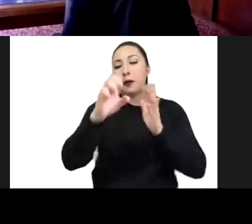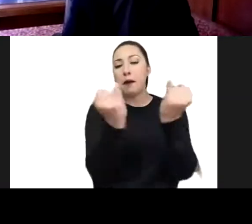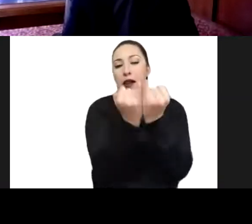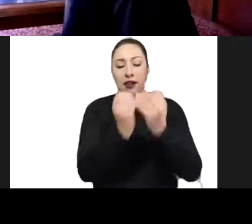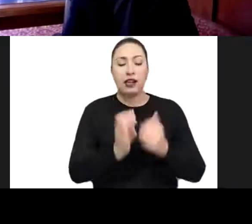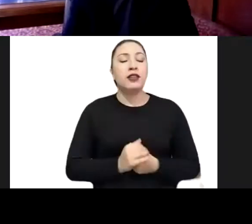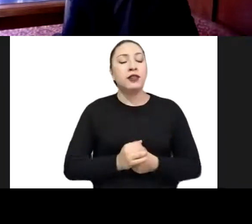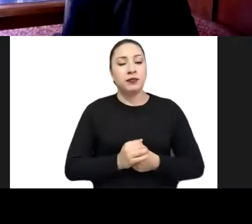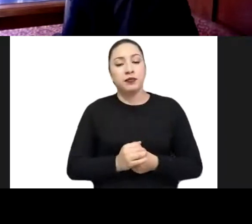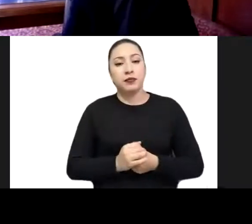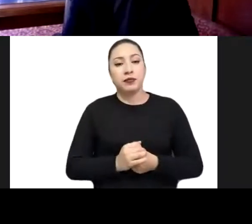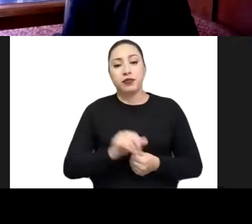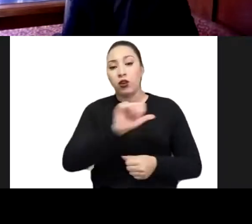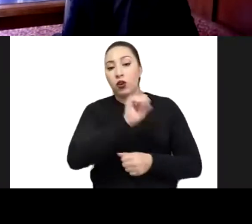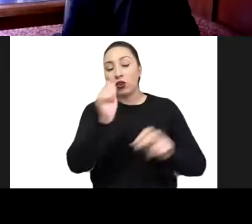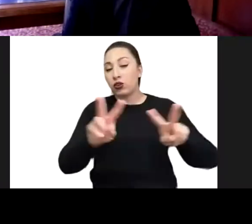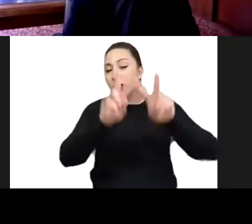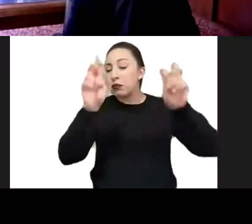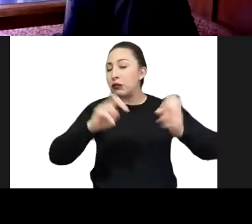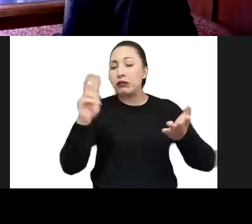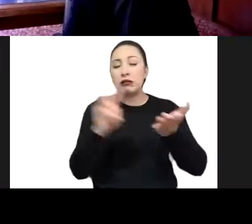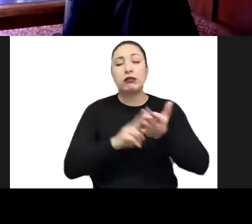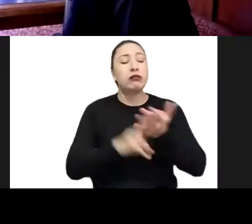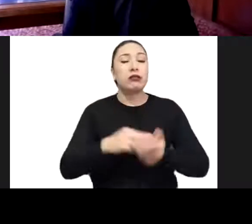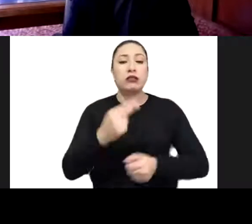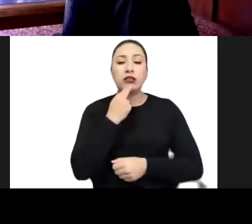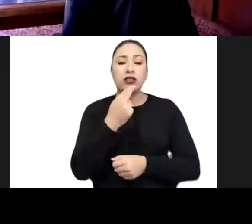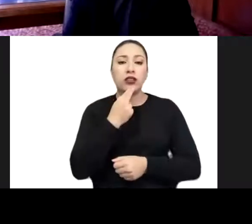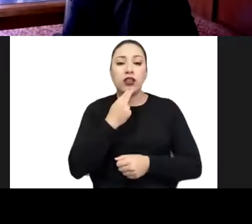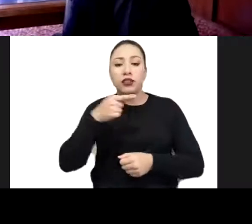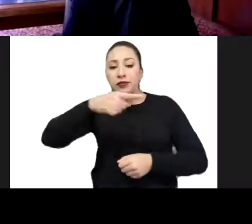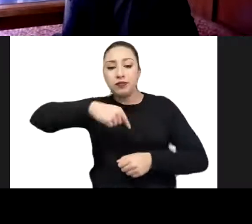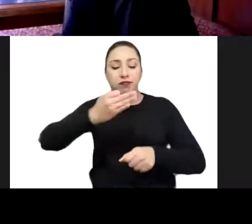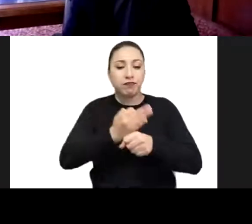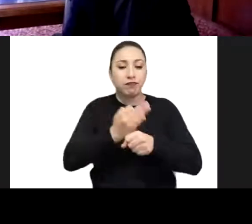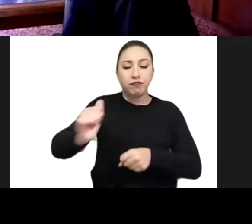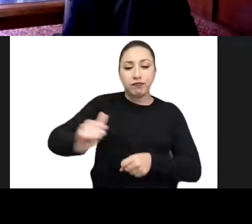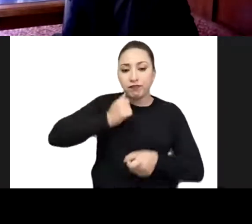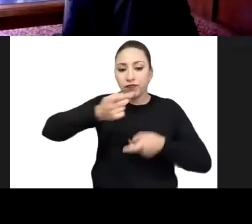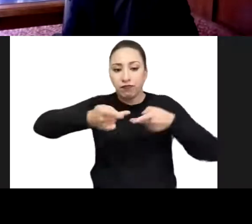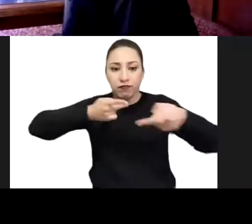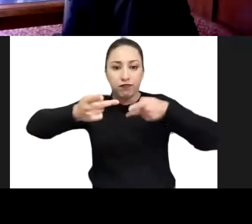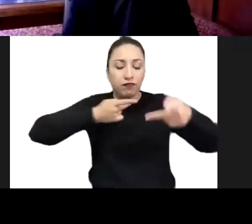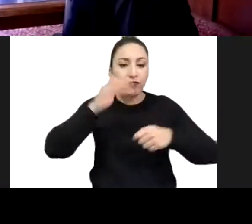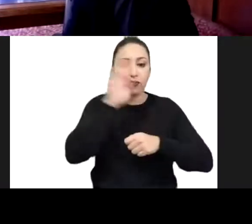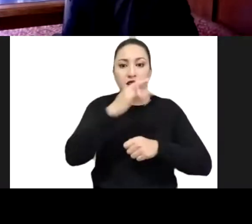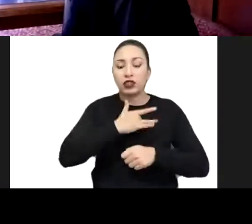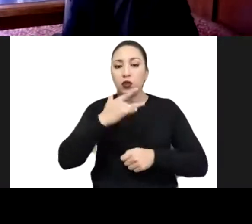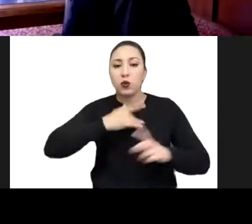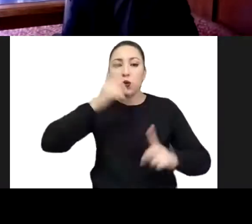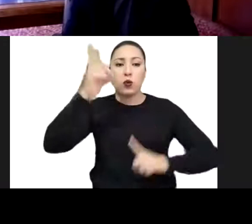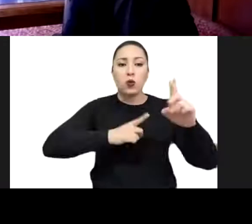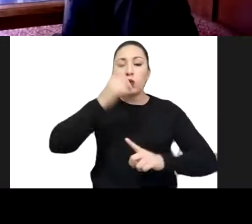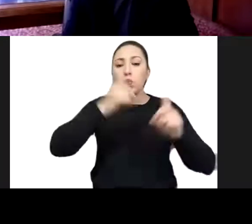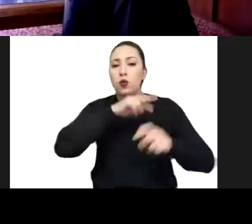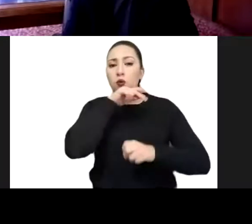un tema de mucha importancia: cómo podemos planear de mejor manera ante escenarios de alta incertidumbre derivados de los efectos del